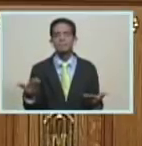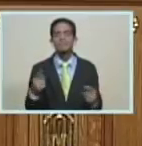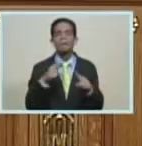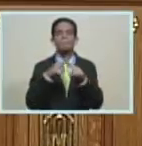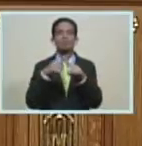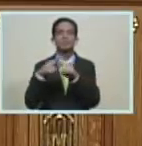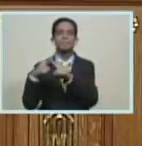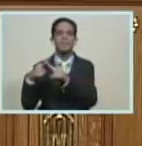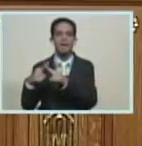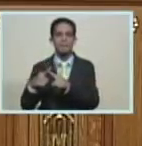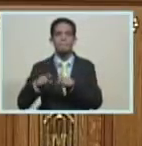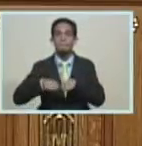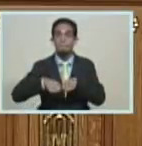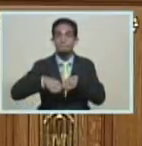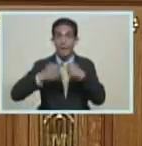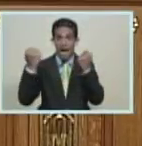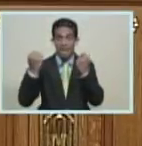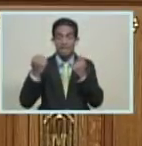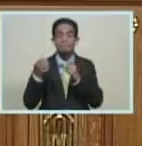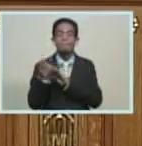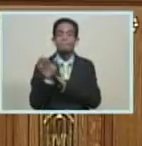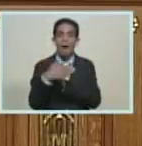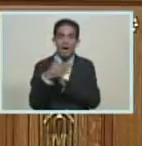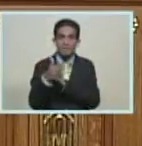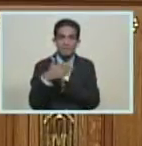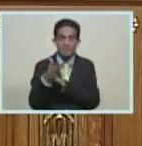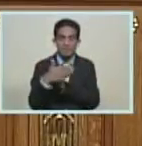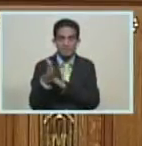¿Multiplicamos los panes y los peces